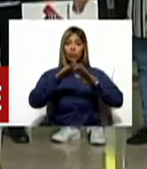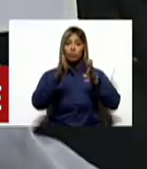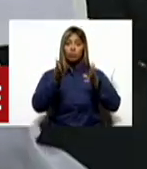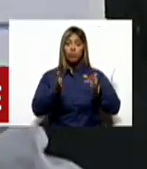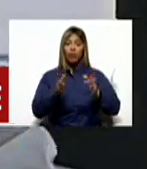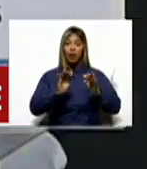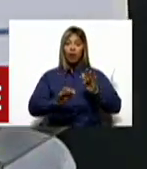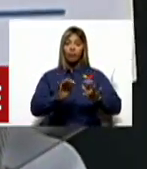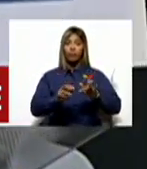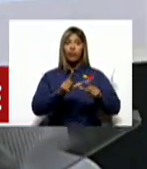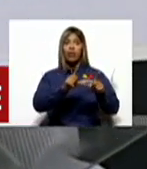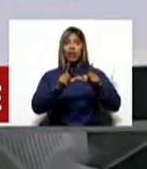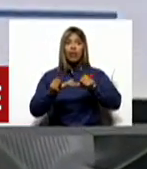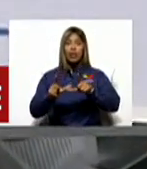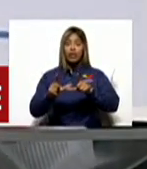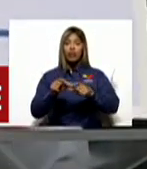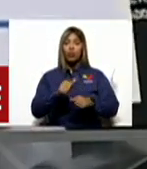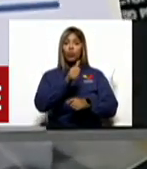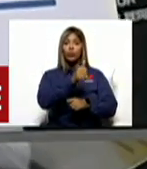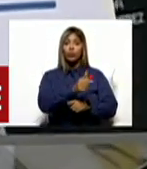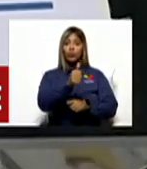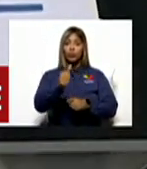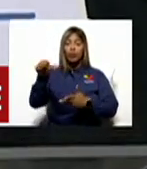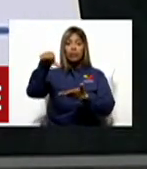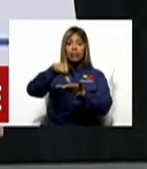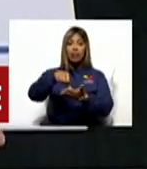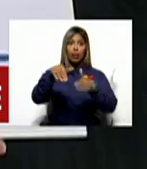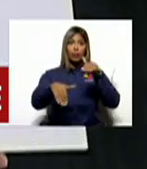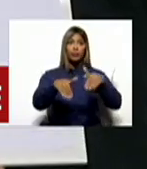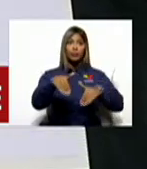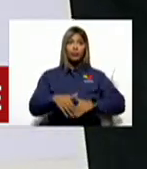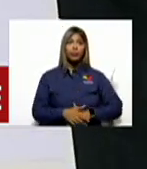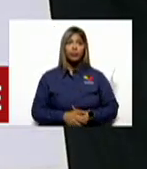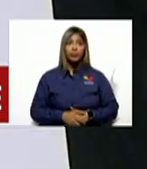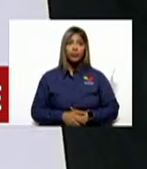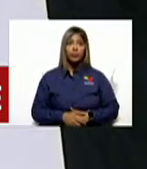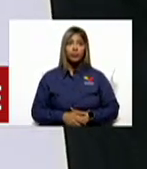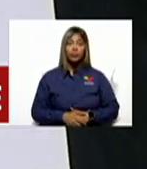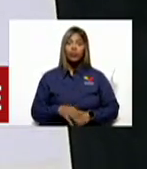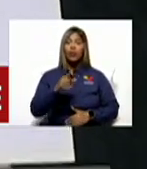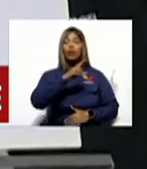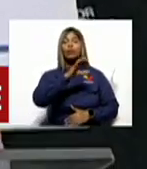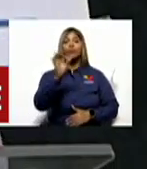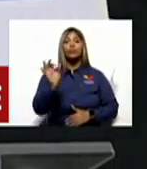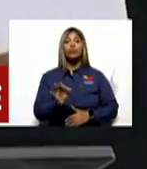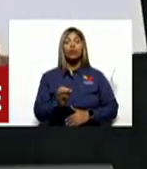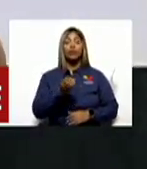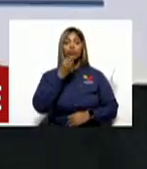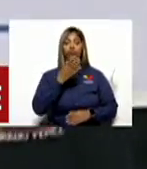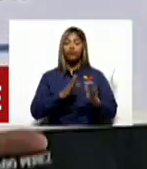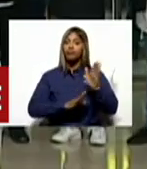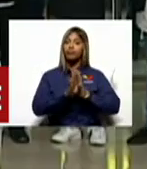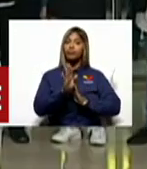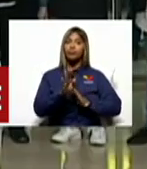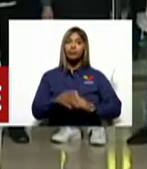de las máquinas instaladas en cada uno de los centros electorales. Eficiencia, pues.